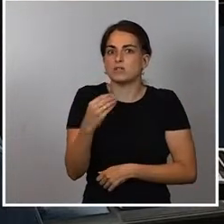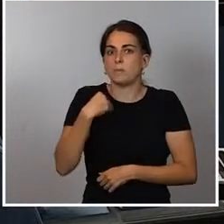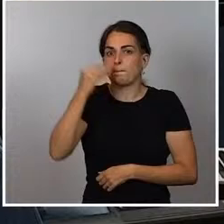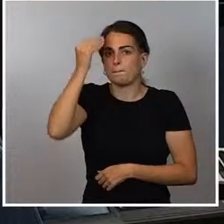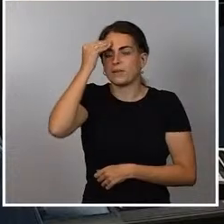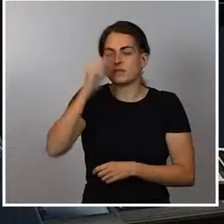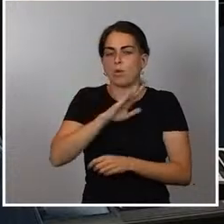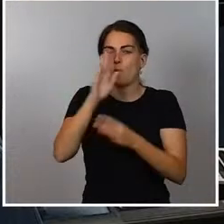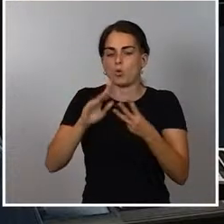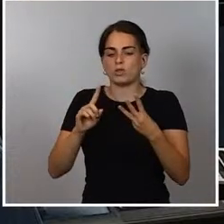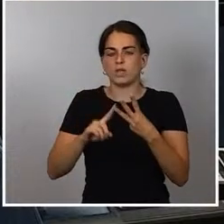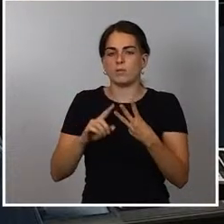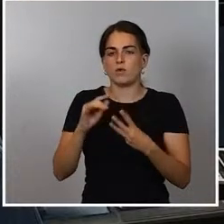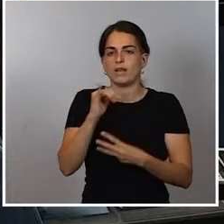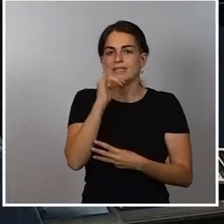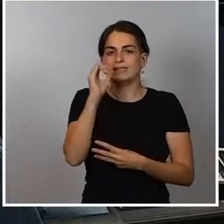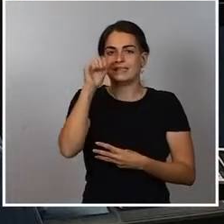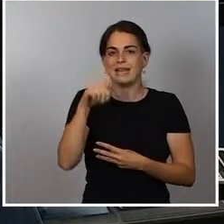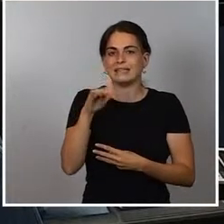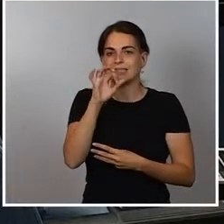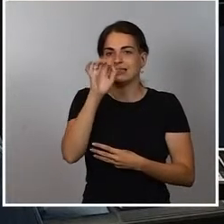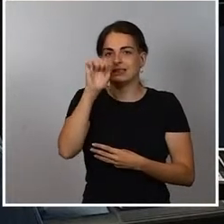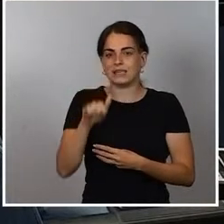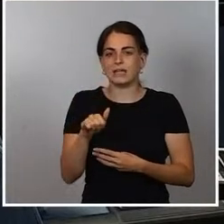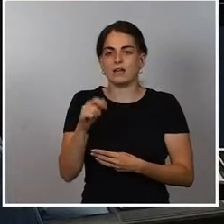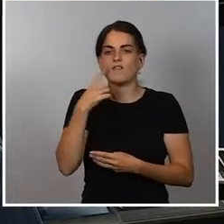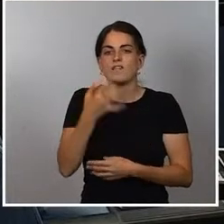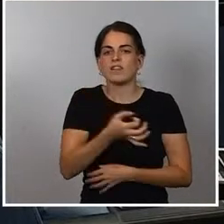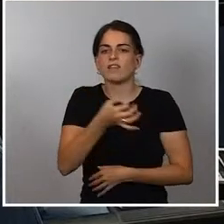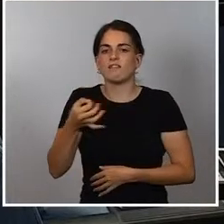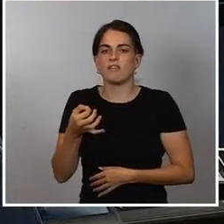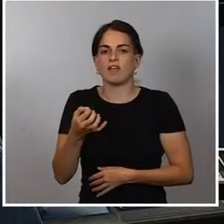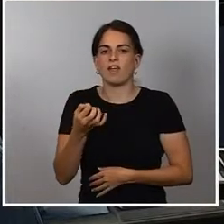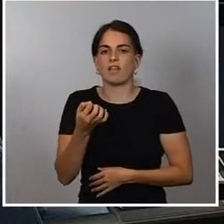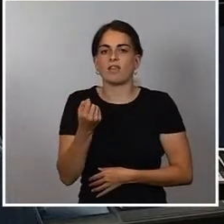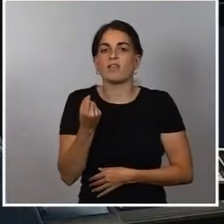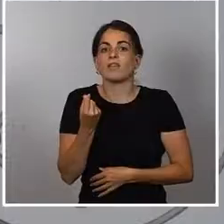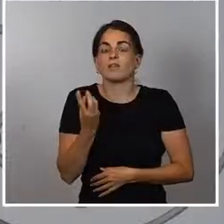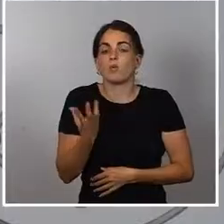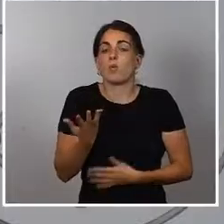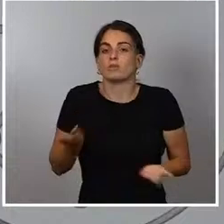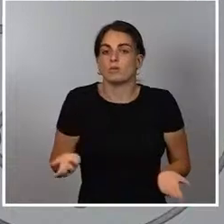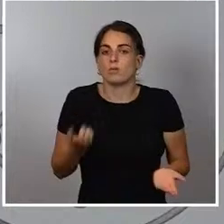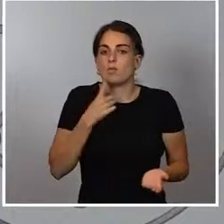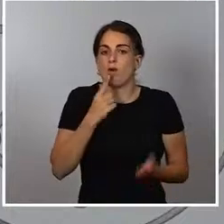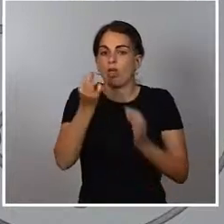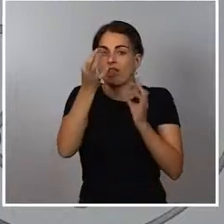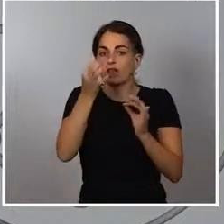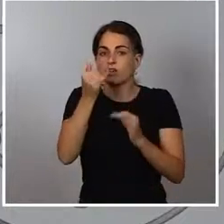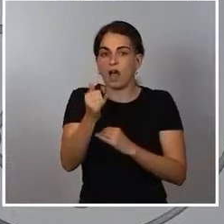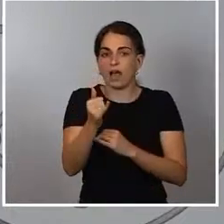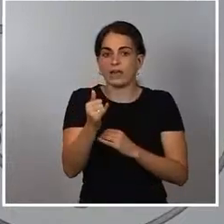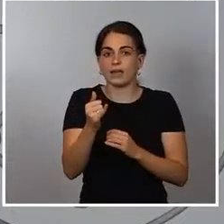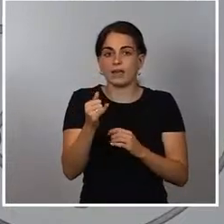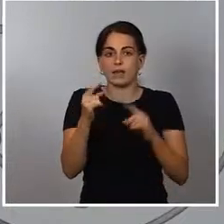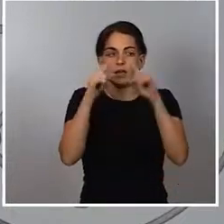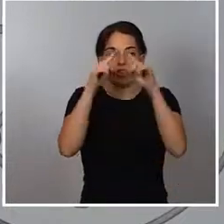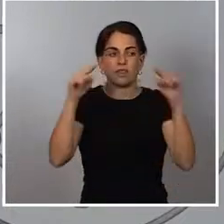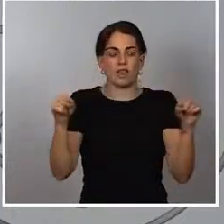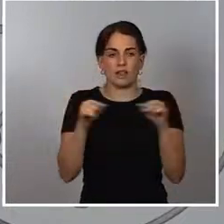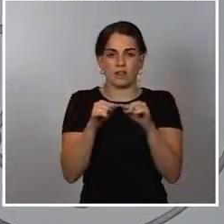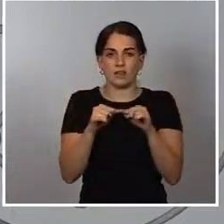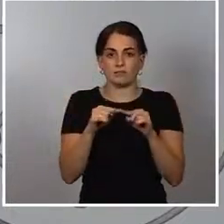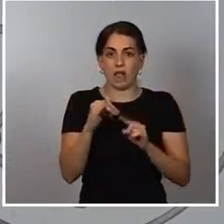nunca oímos su efectividad frente a la cepa delta tiene usted algún dato muchas gracias muchas gracias por tus preguntas